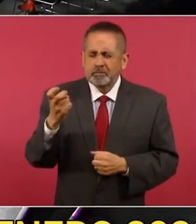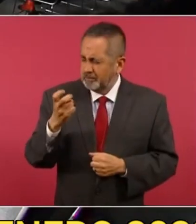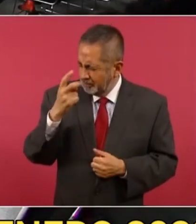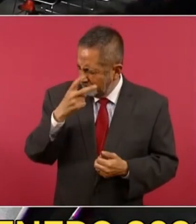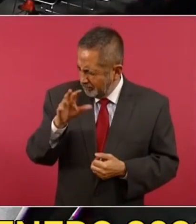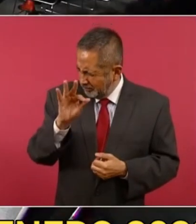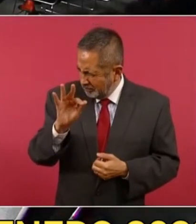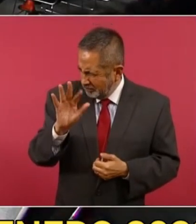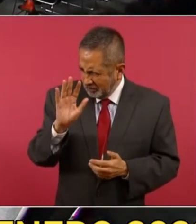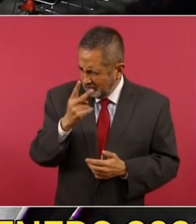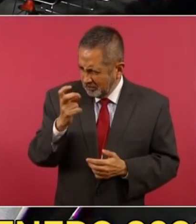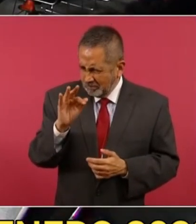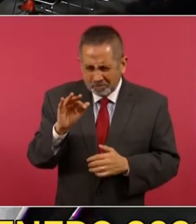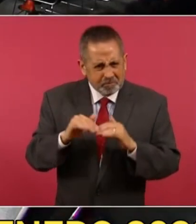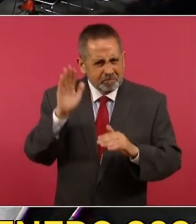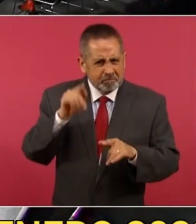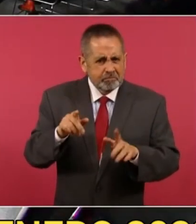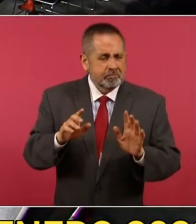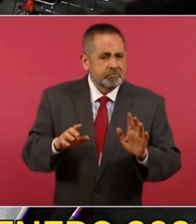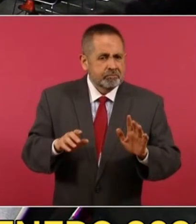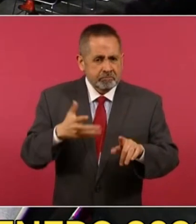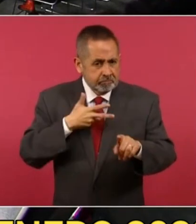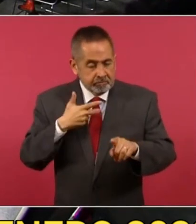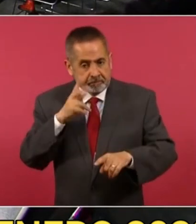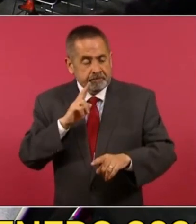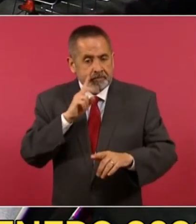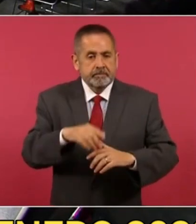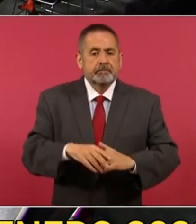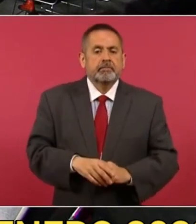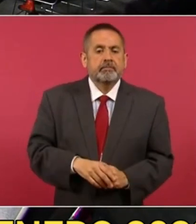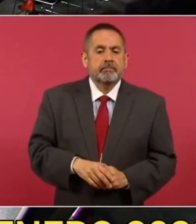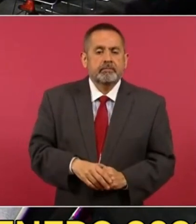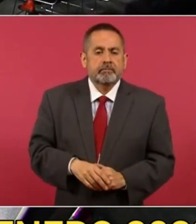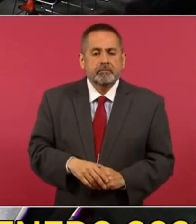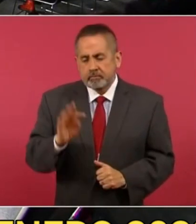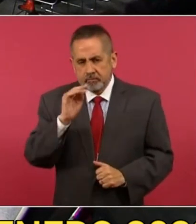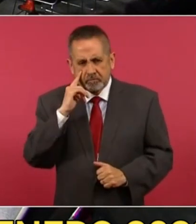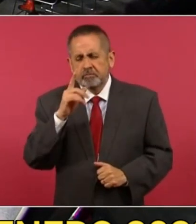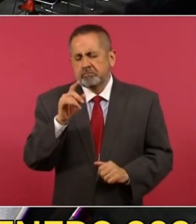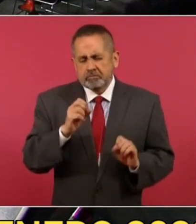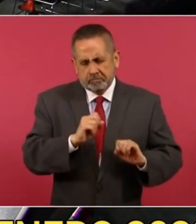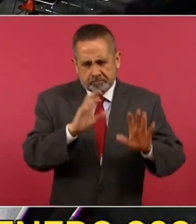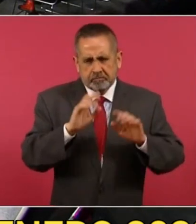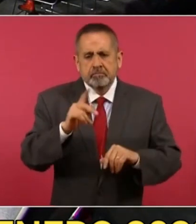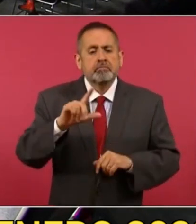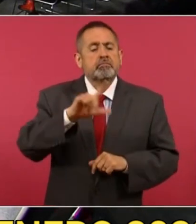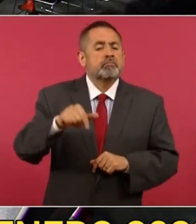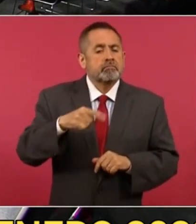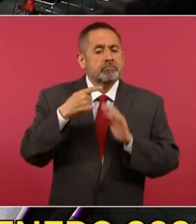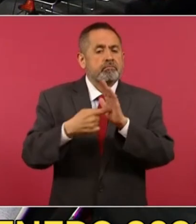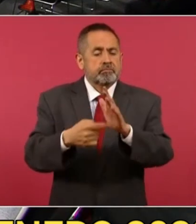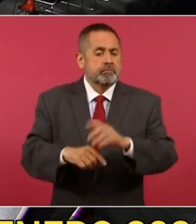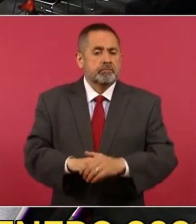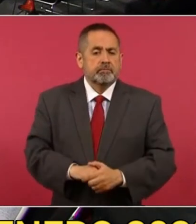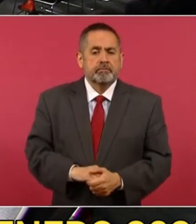240 o más, a ver si los tienen. Si no, lo dejamos, pero